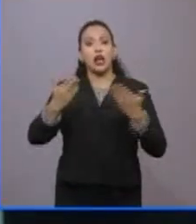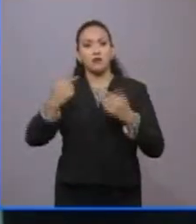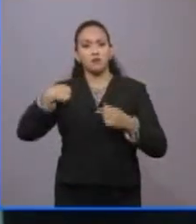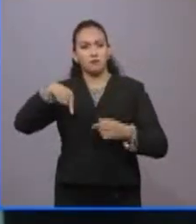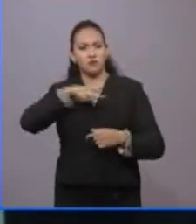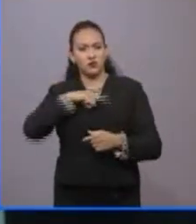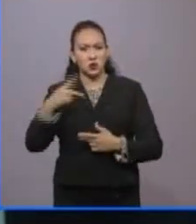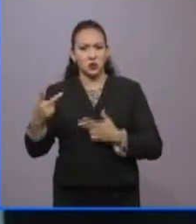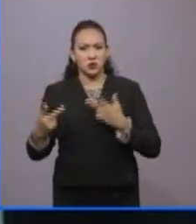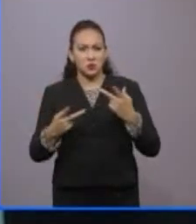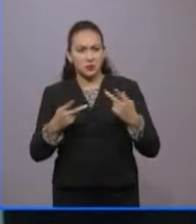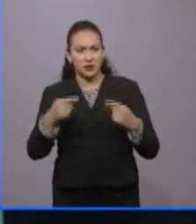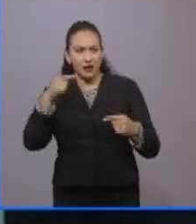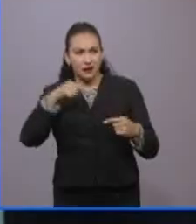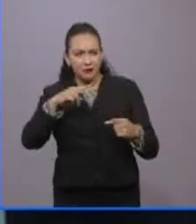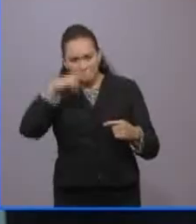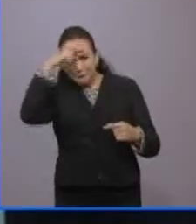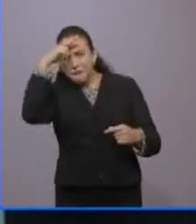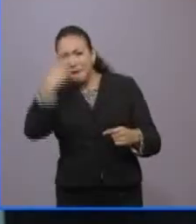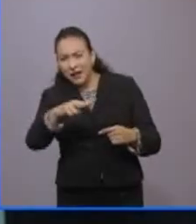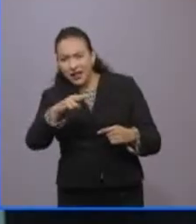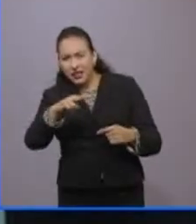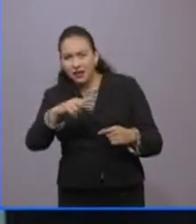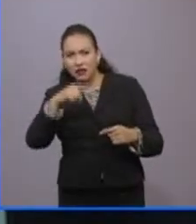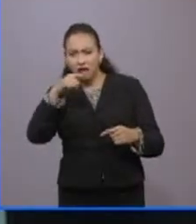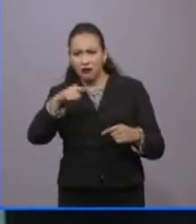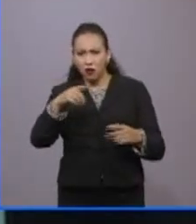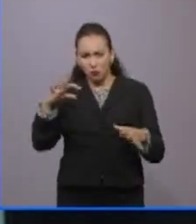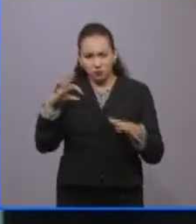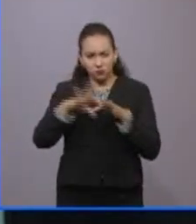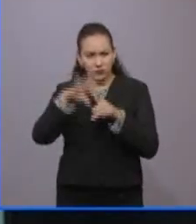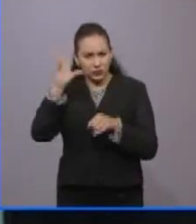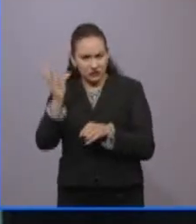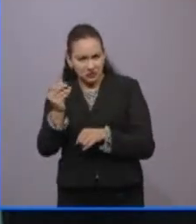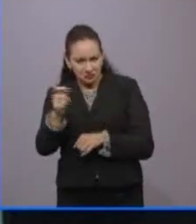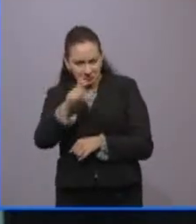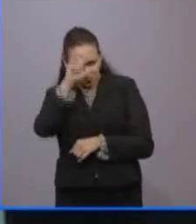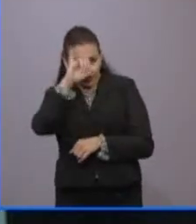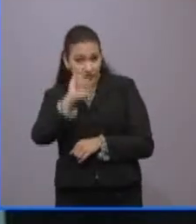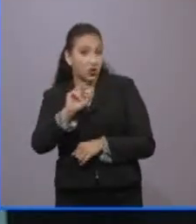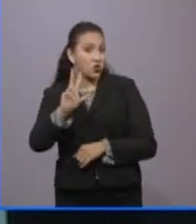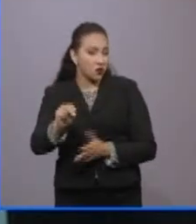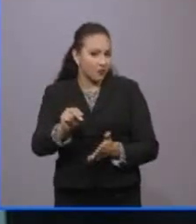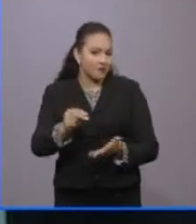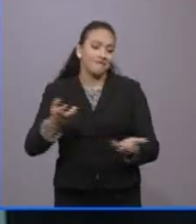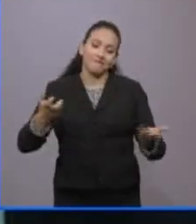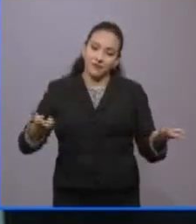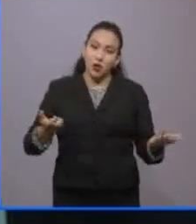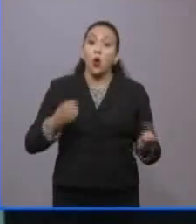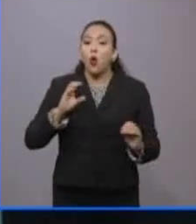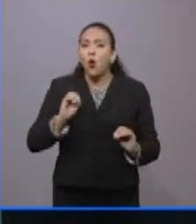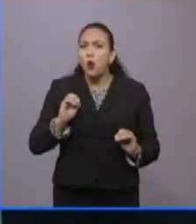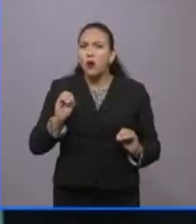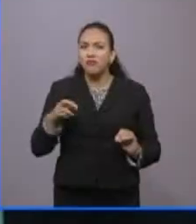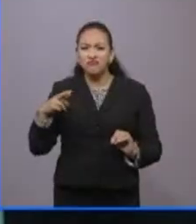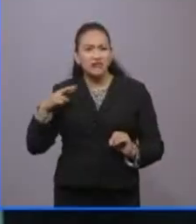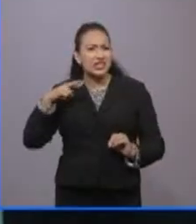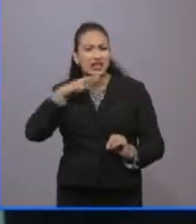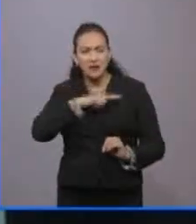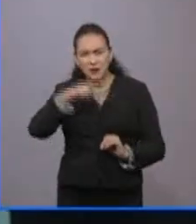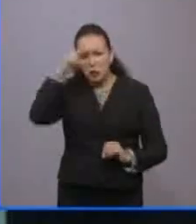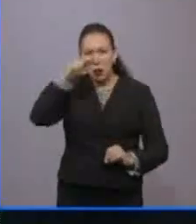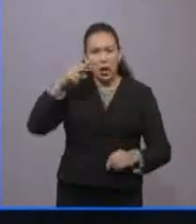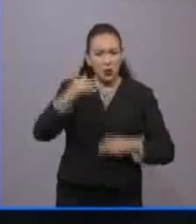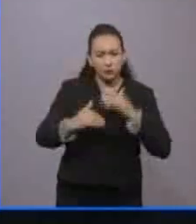nosotros no es si México va a ser parte de esta revolución, sino qué tan rápido vamos a empoderar a la